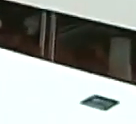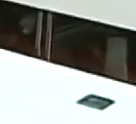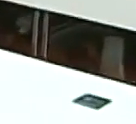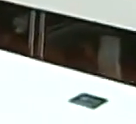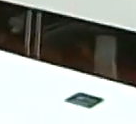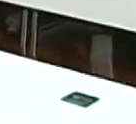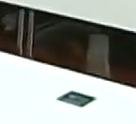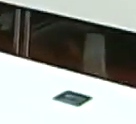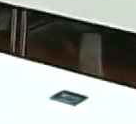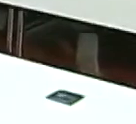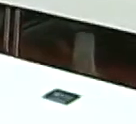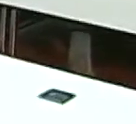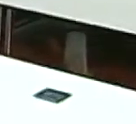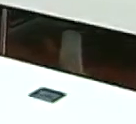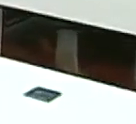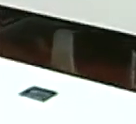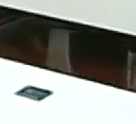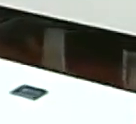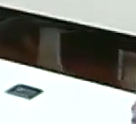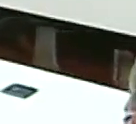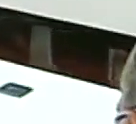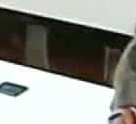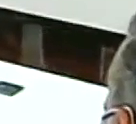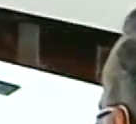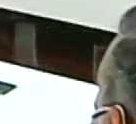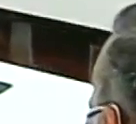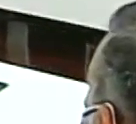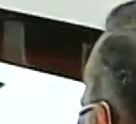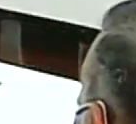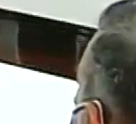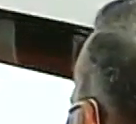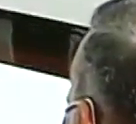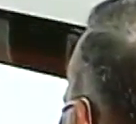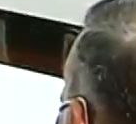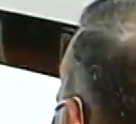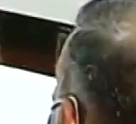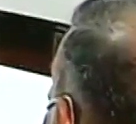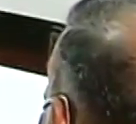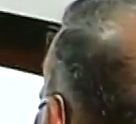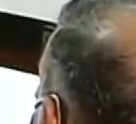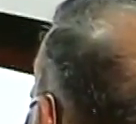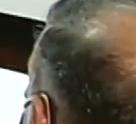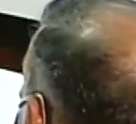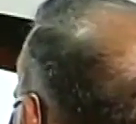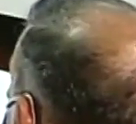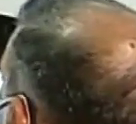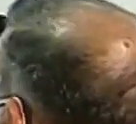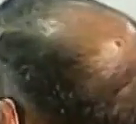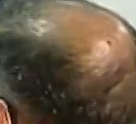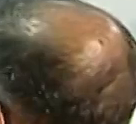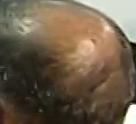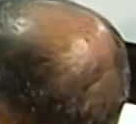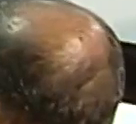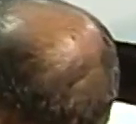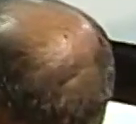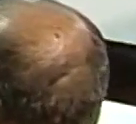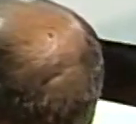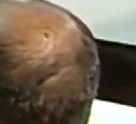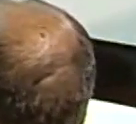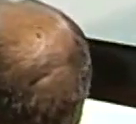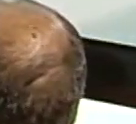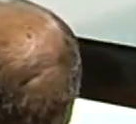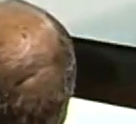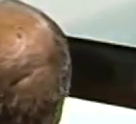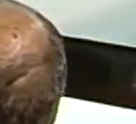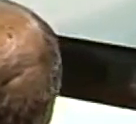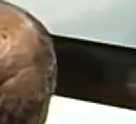lluvias catastróficas que han caído sobre varios lugares del país a lo largo de esta